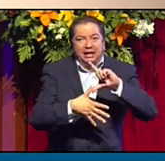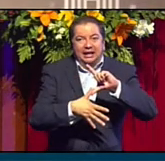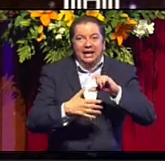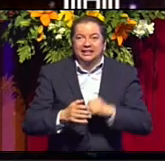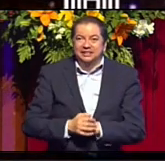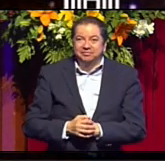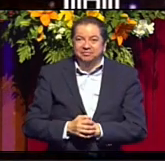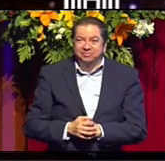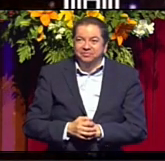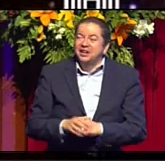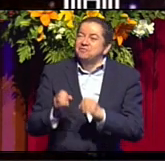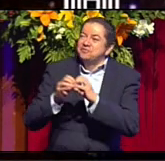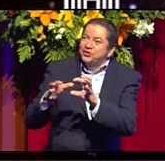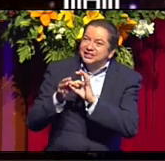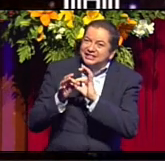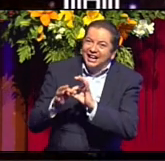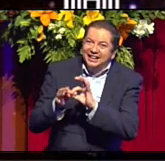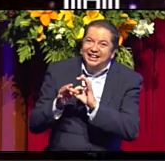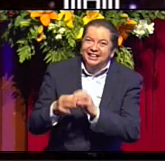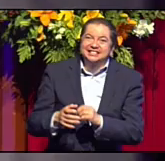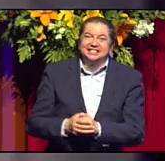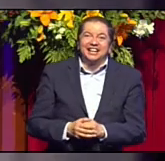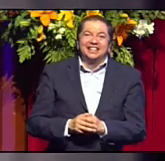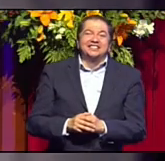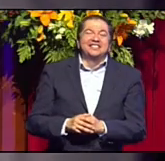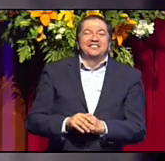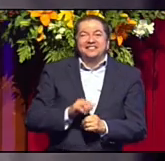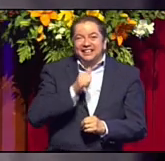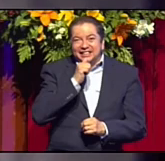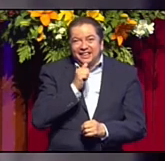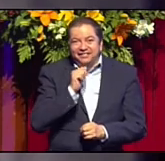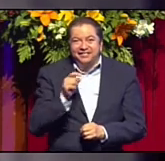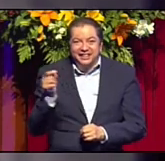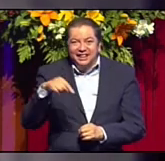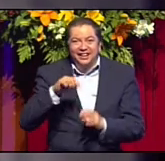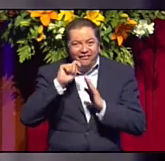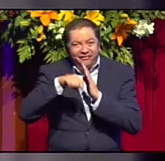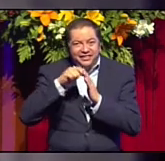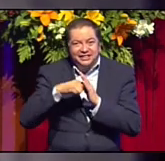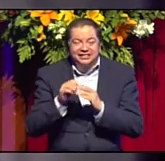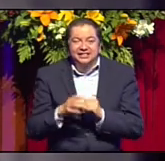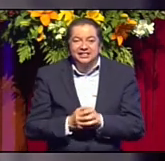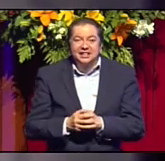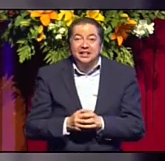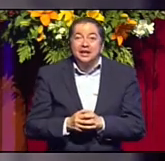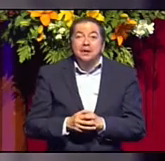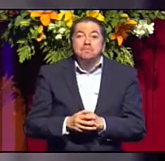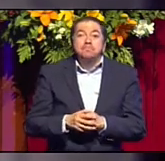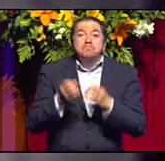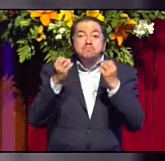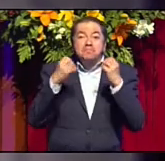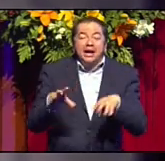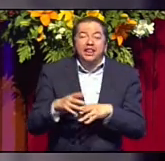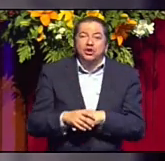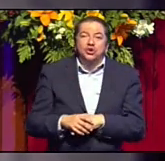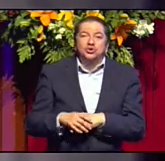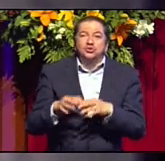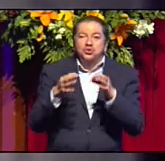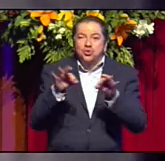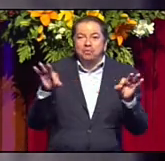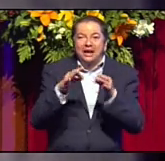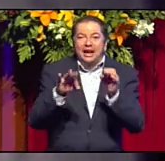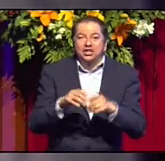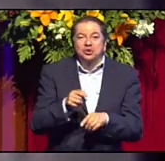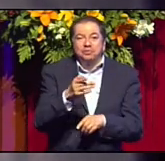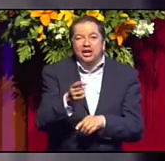Bueno, muchas gracias, Sergio, lo teníamos presente, no había enviado el video por si no alcanzaba a llegar, perdió su cumpleaños, pero estuvo presente. Muchas